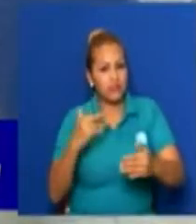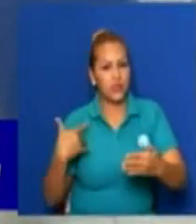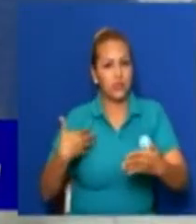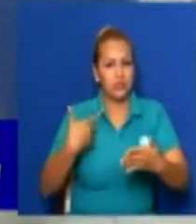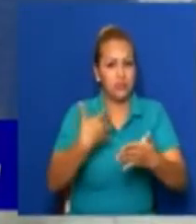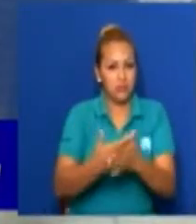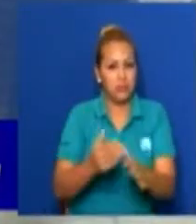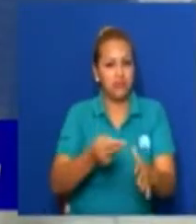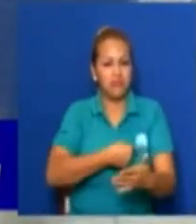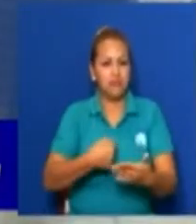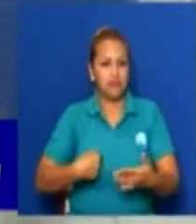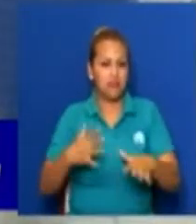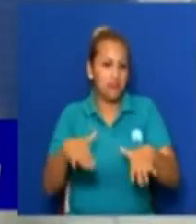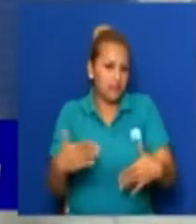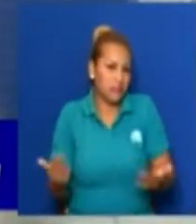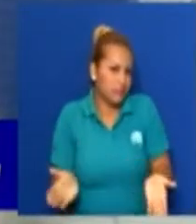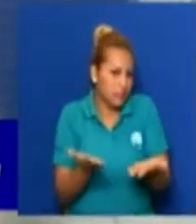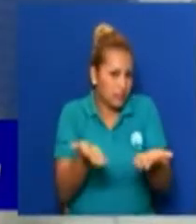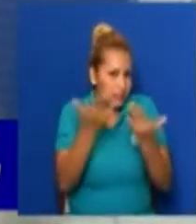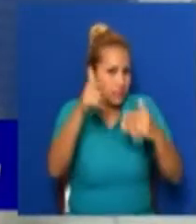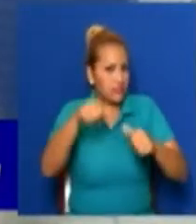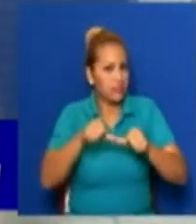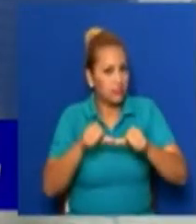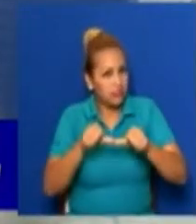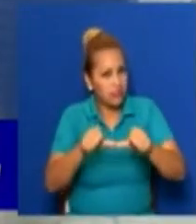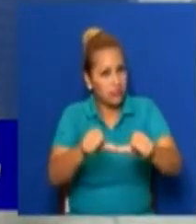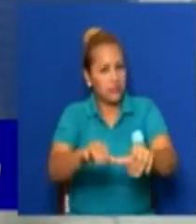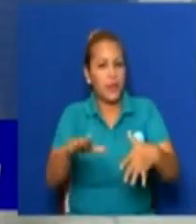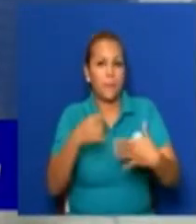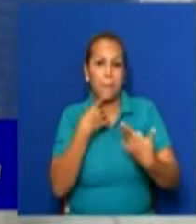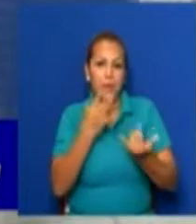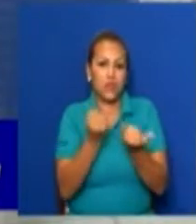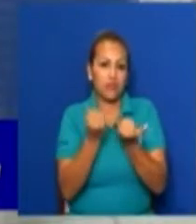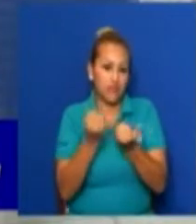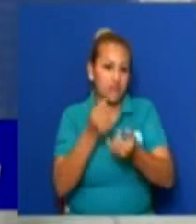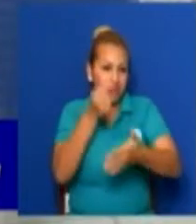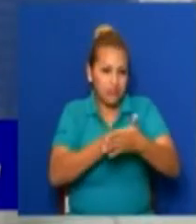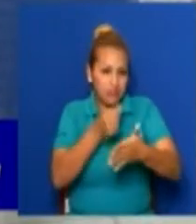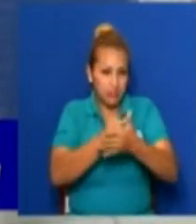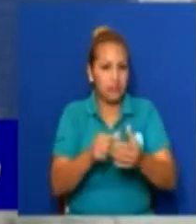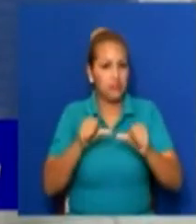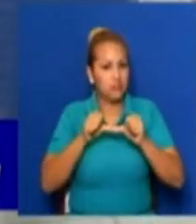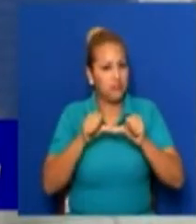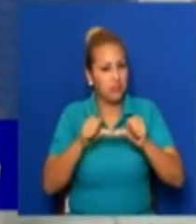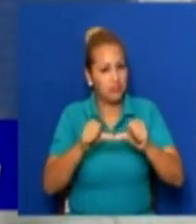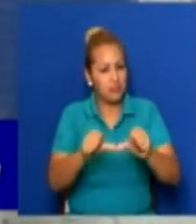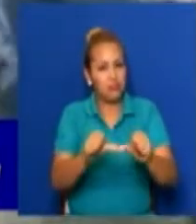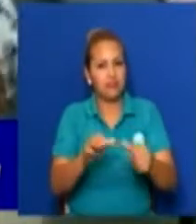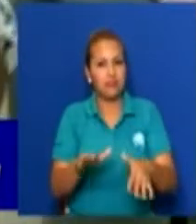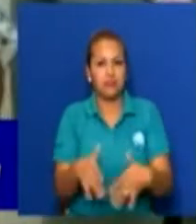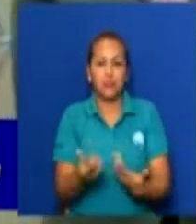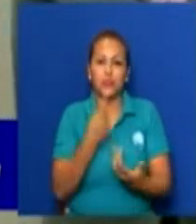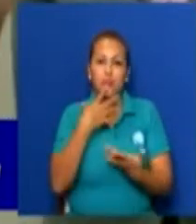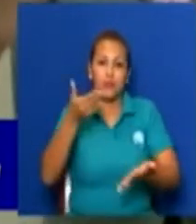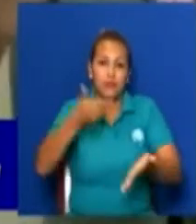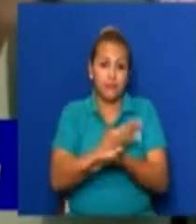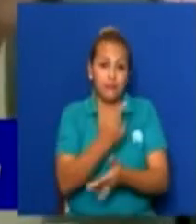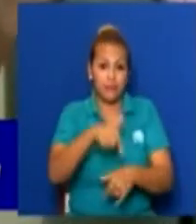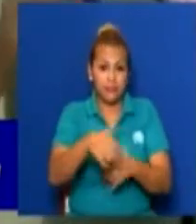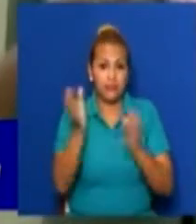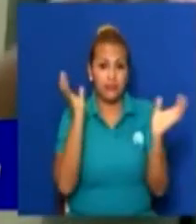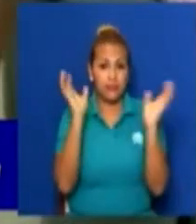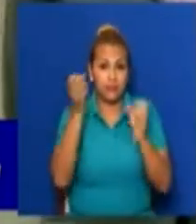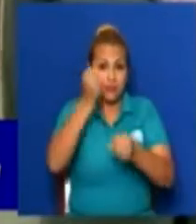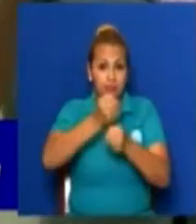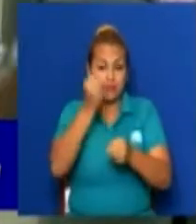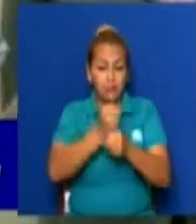e instarnos a seguir avanzando, porque la lucha continúa realmente. Y recordemos que nuevamente en este mercado laboral se